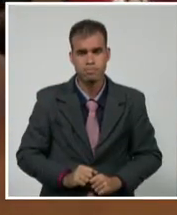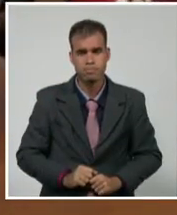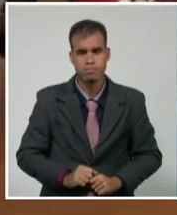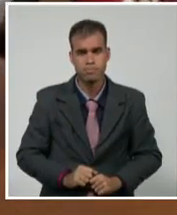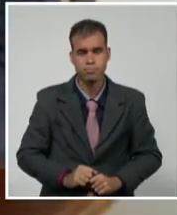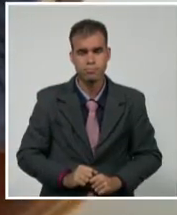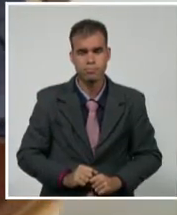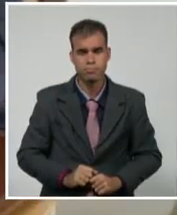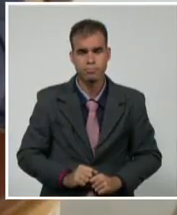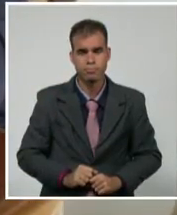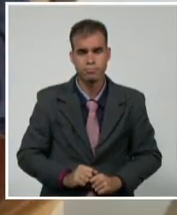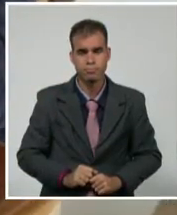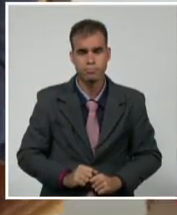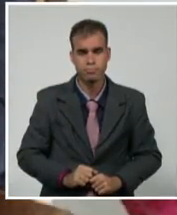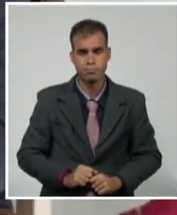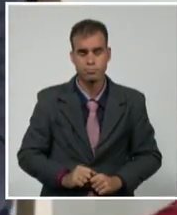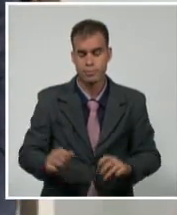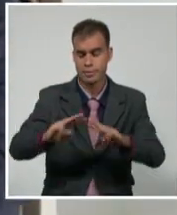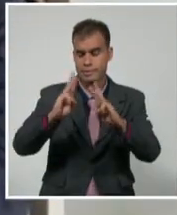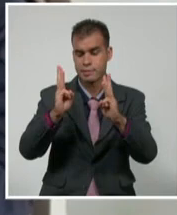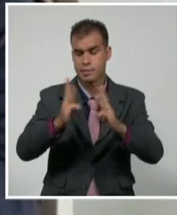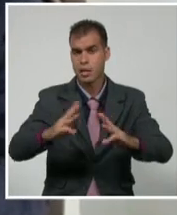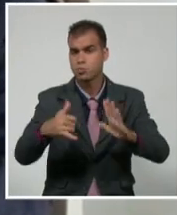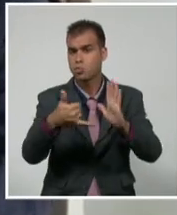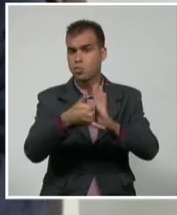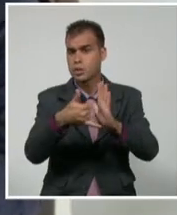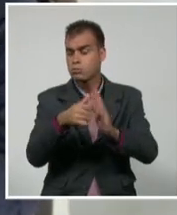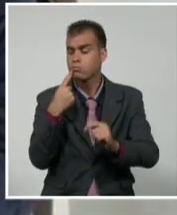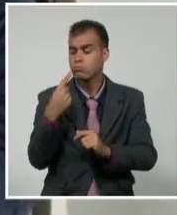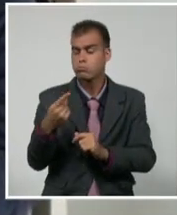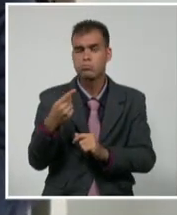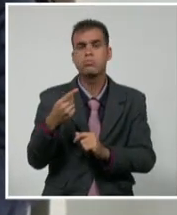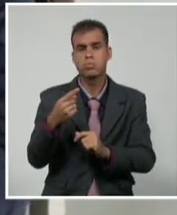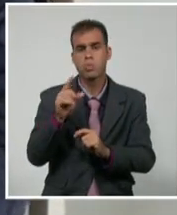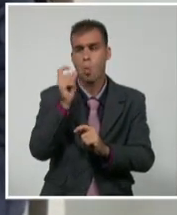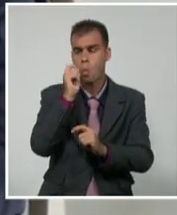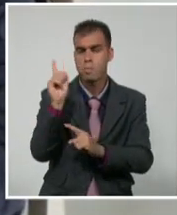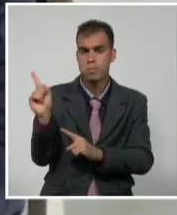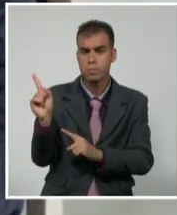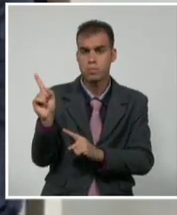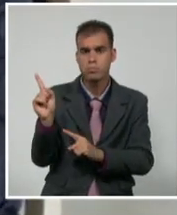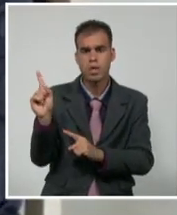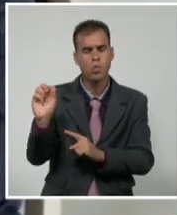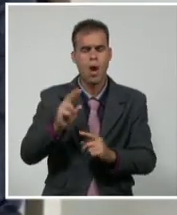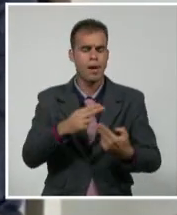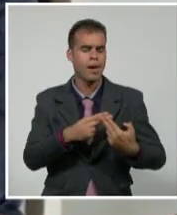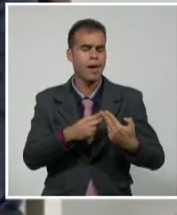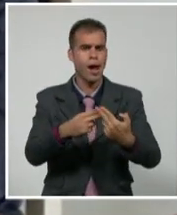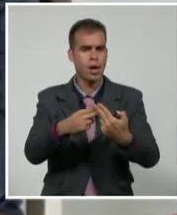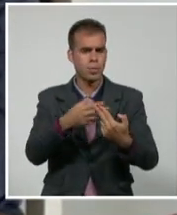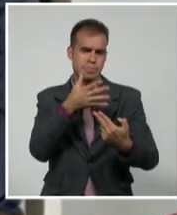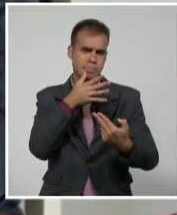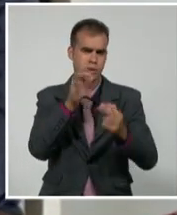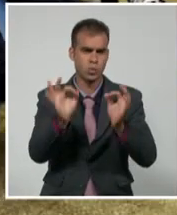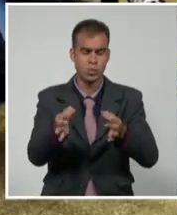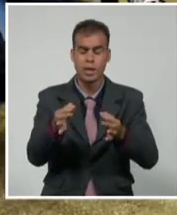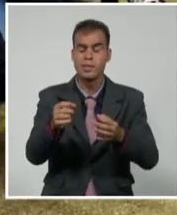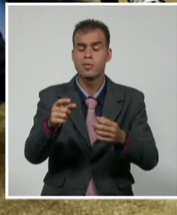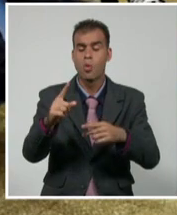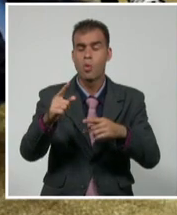Contacto vía WhatsApp nos acerca a la historia del cubano Osmani Estopiñán Vázquez, denominado el superhéroe frente a la COVID-19 en